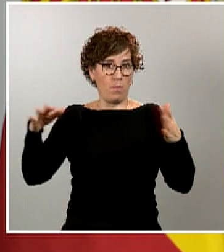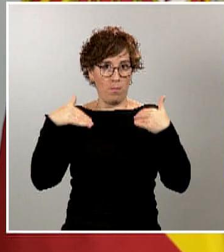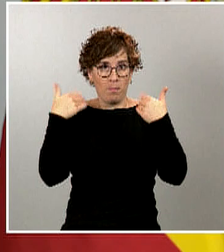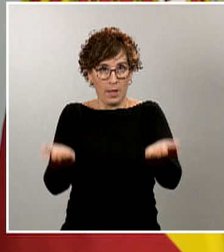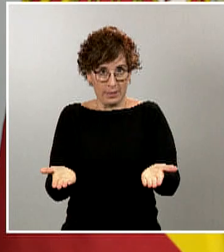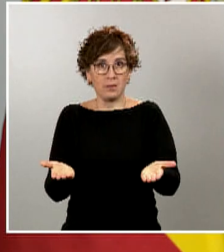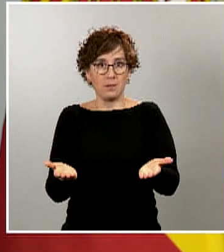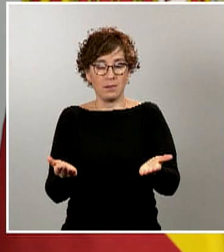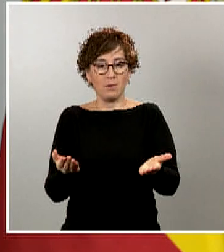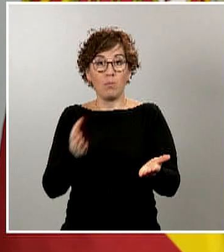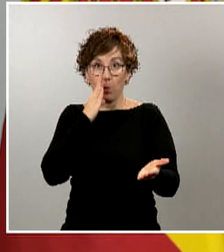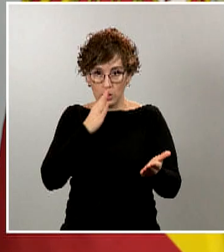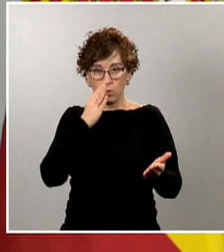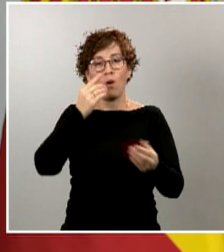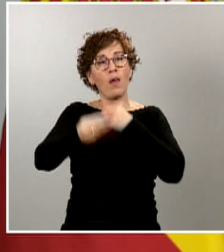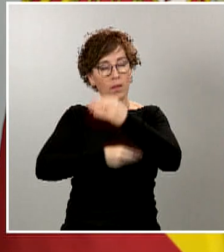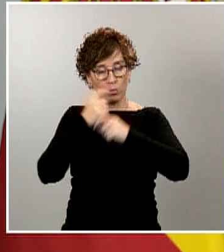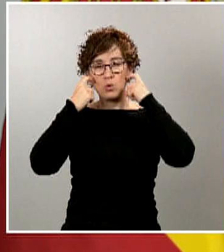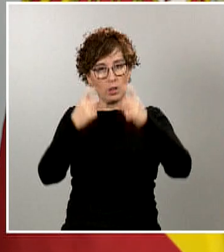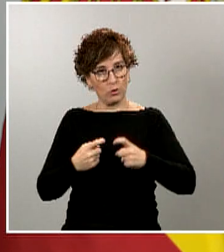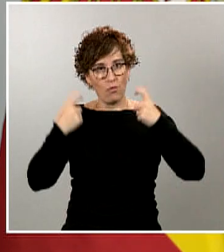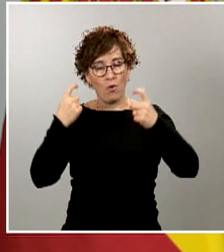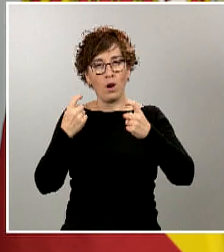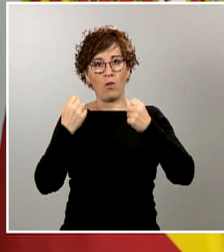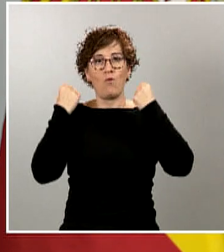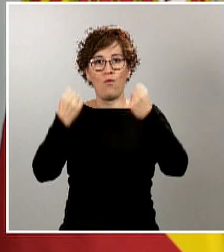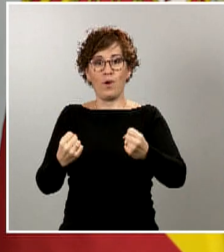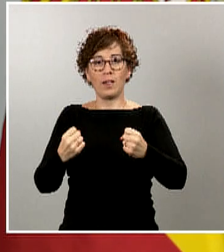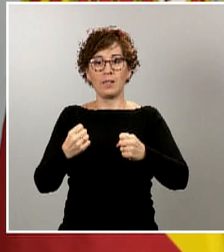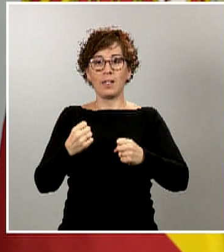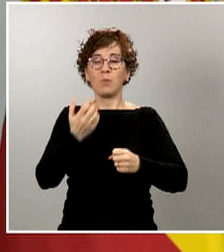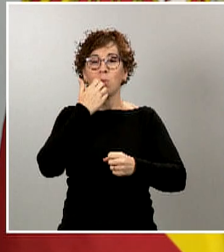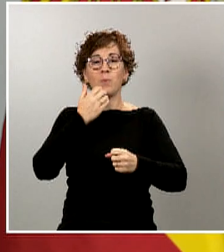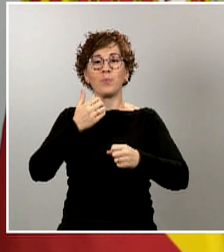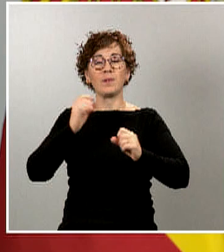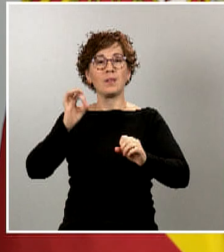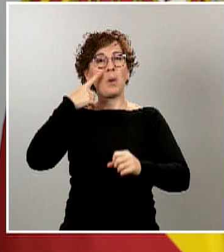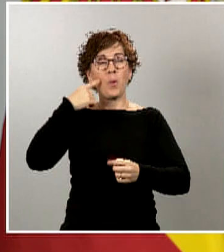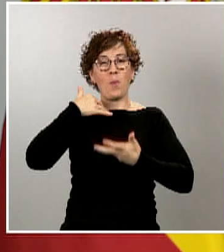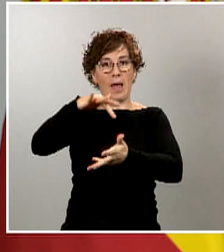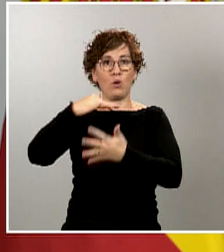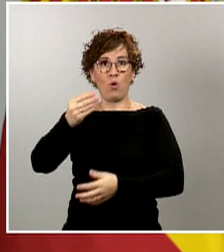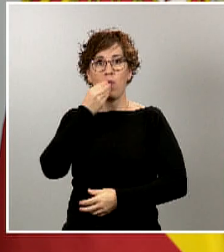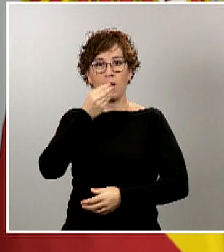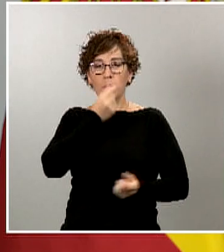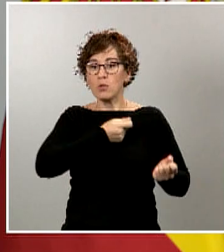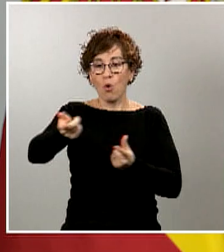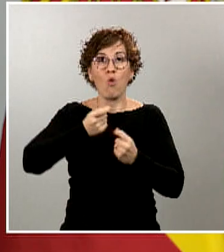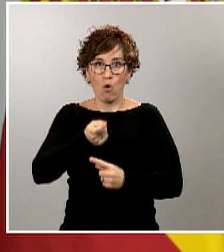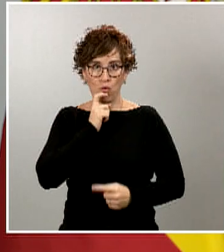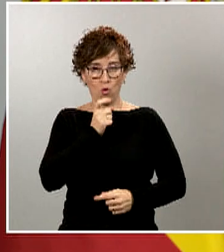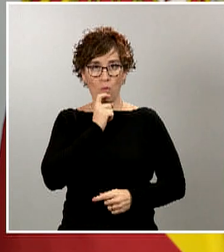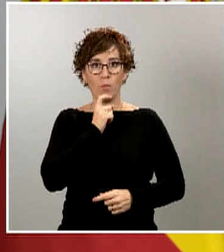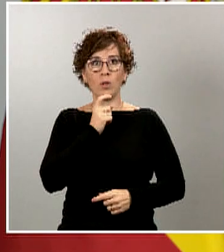muy especial en apoyar los traslados a los bancos de alimentos. Somos conscientes, y el Ejército lo es, de que muchas